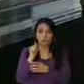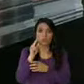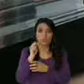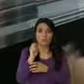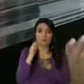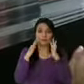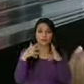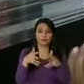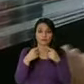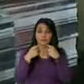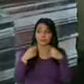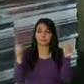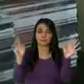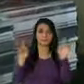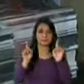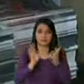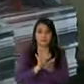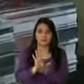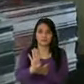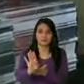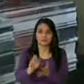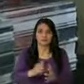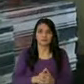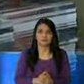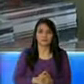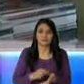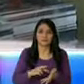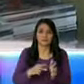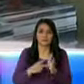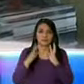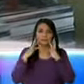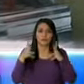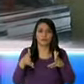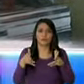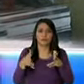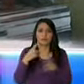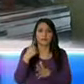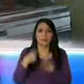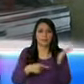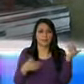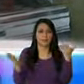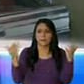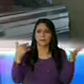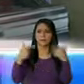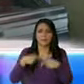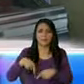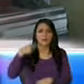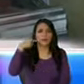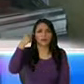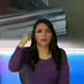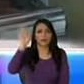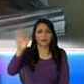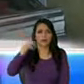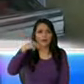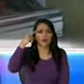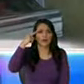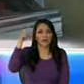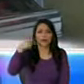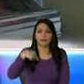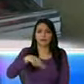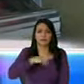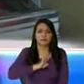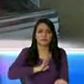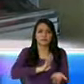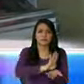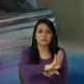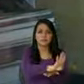rechaza la convocatoria. Es utilizar a los docentes para el correísmo. Nosotros rechazamos